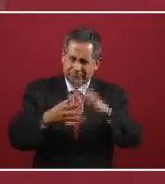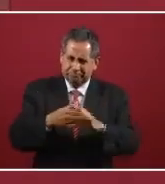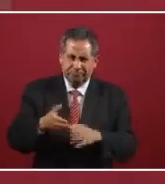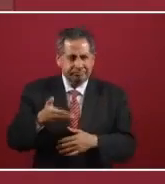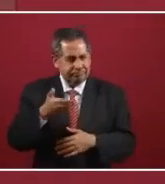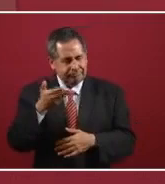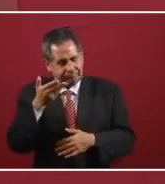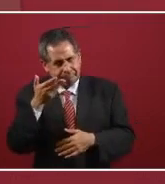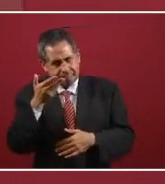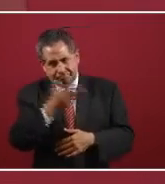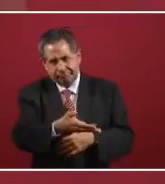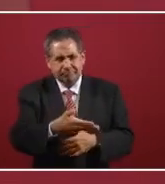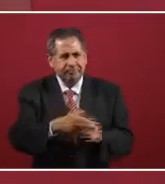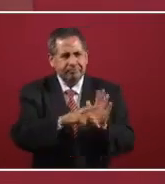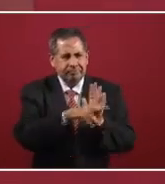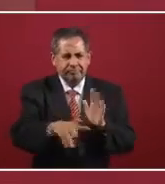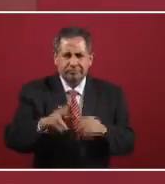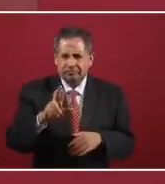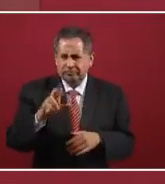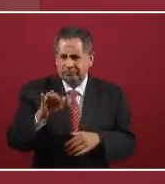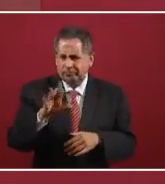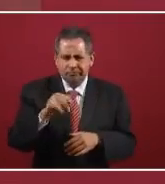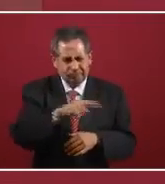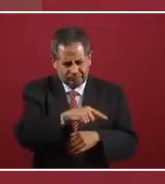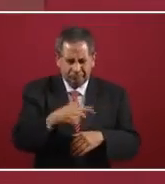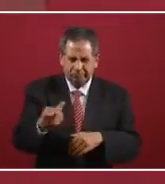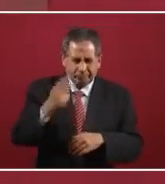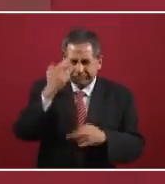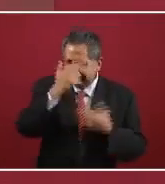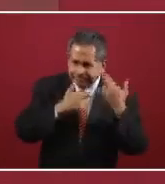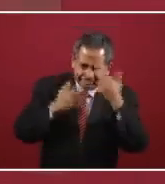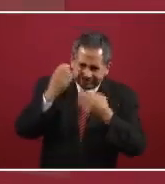a Reforma que revise